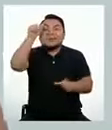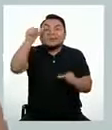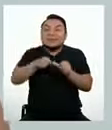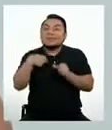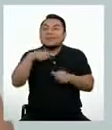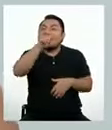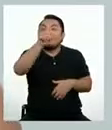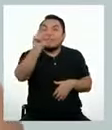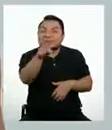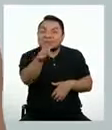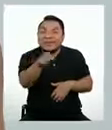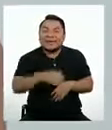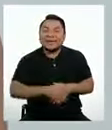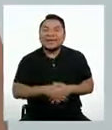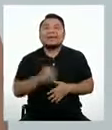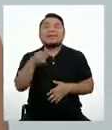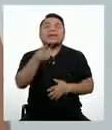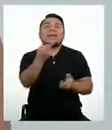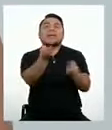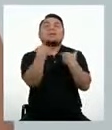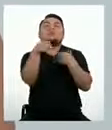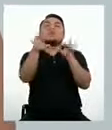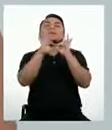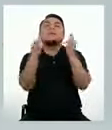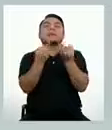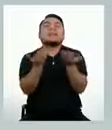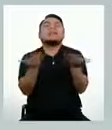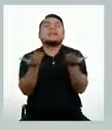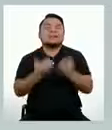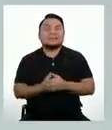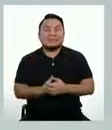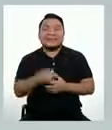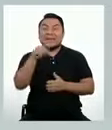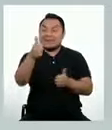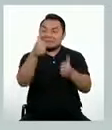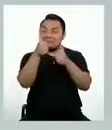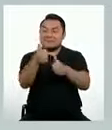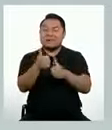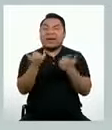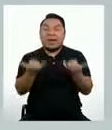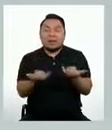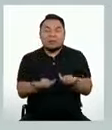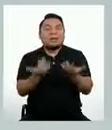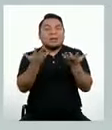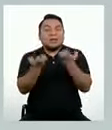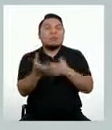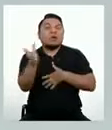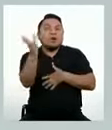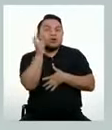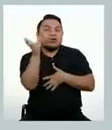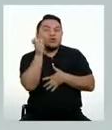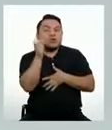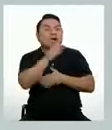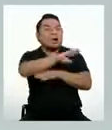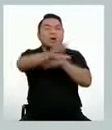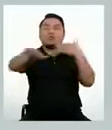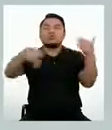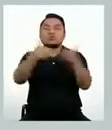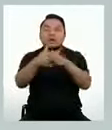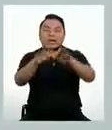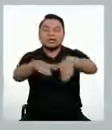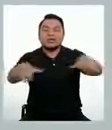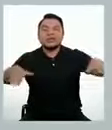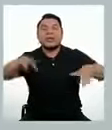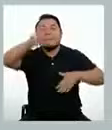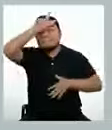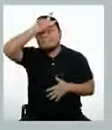hice antes de la pausa? ¿Qué respondió tu familia? Muy bien, ahora queremos escuchar a todos los niños del